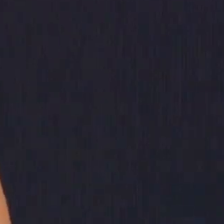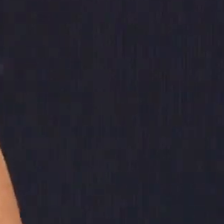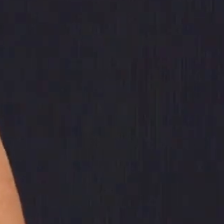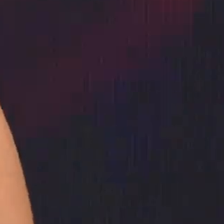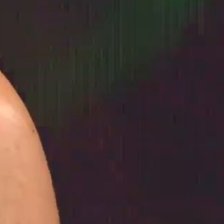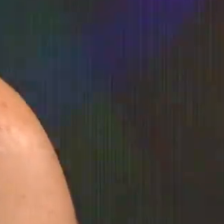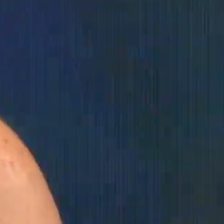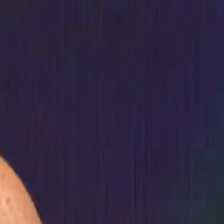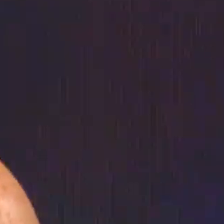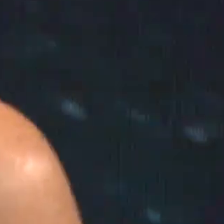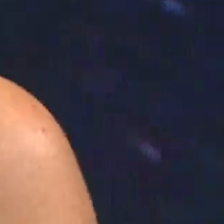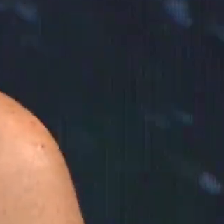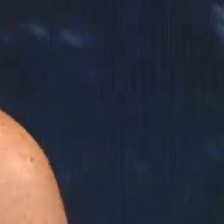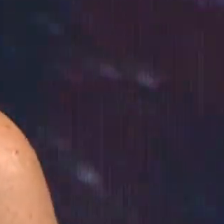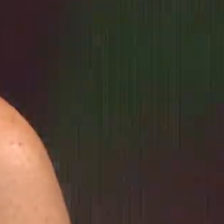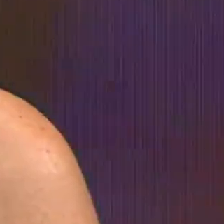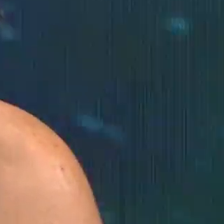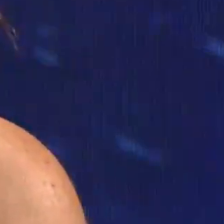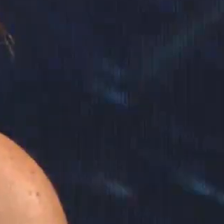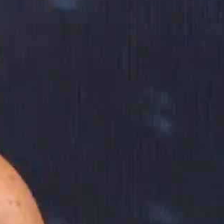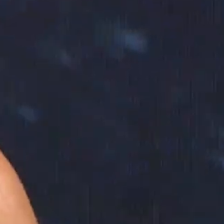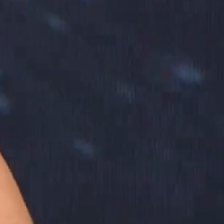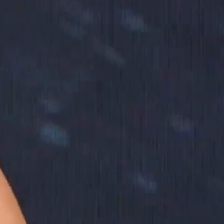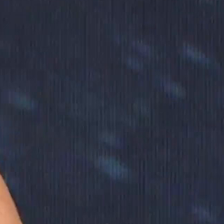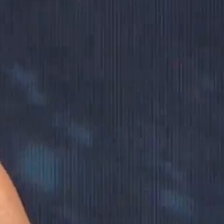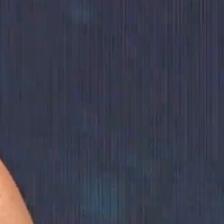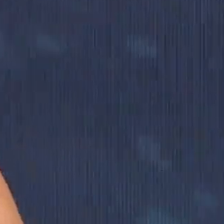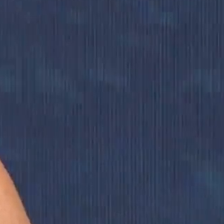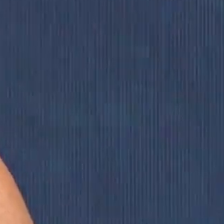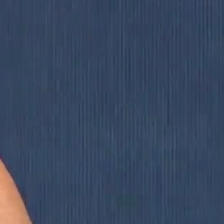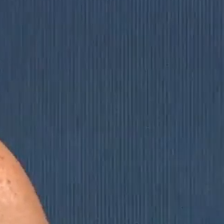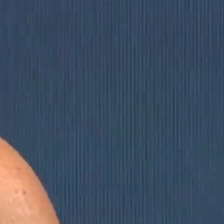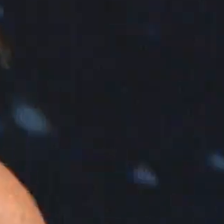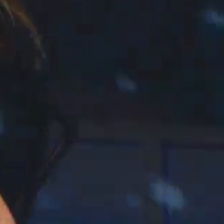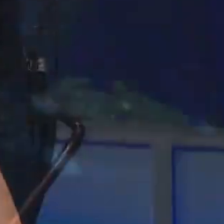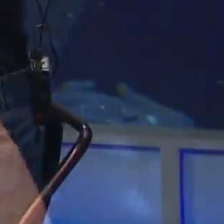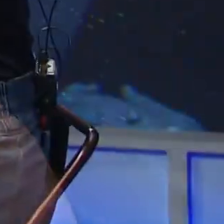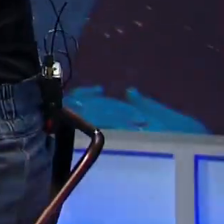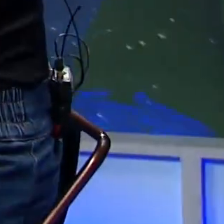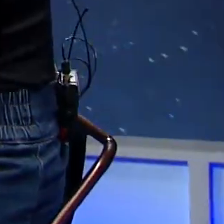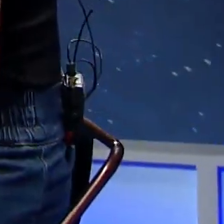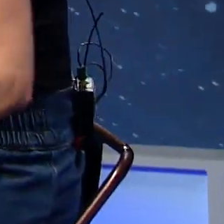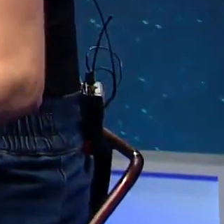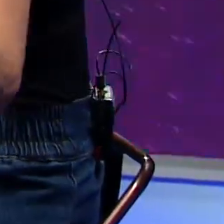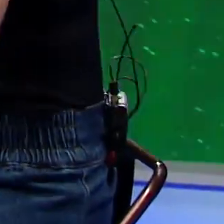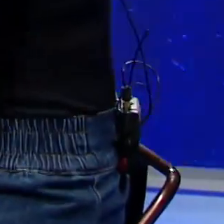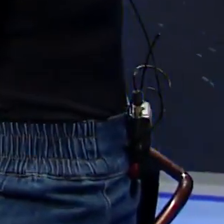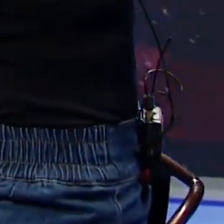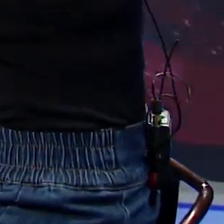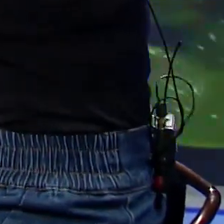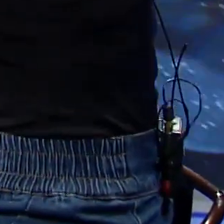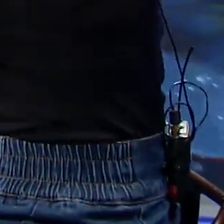Decías menos es más, sin hablar por azar. En